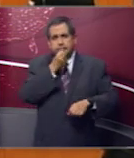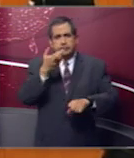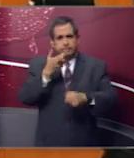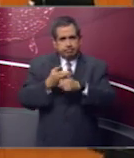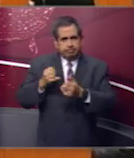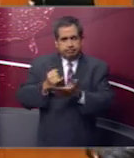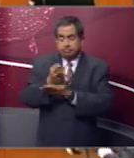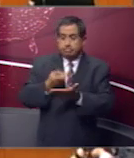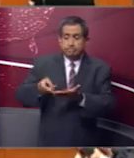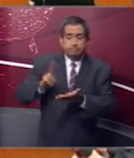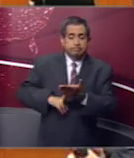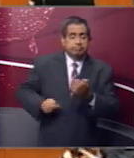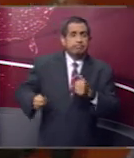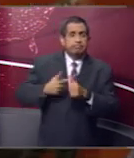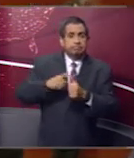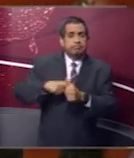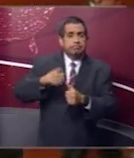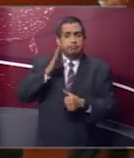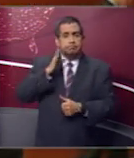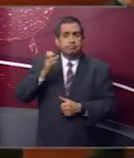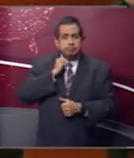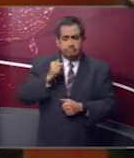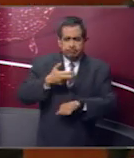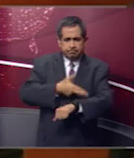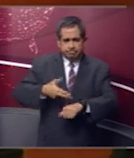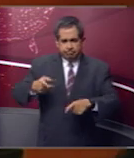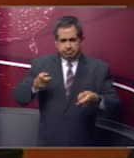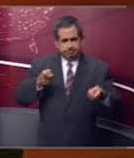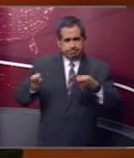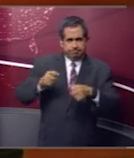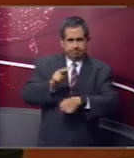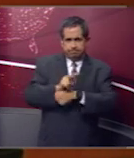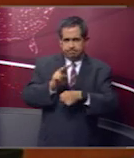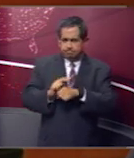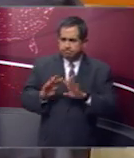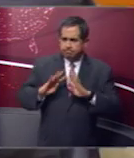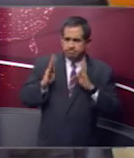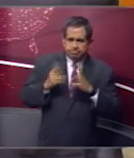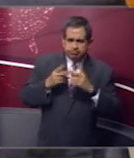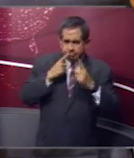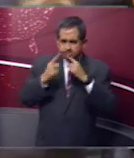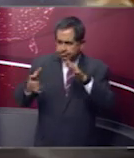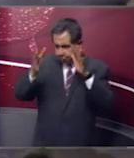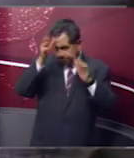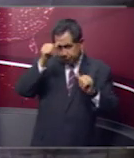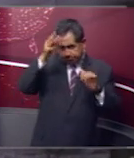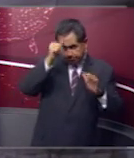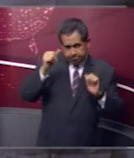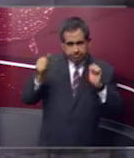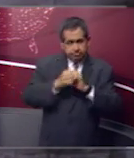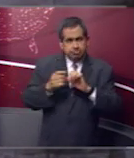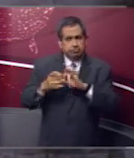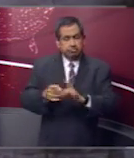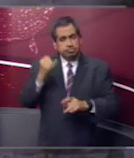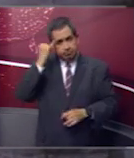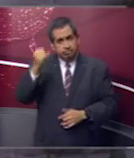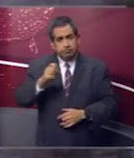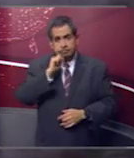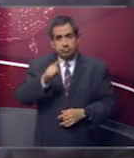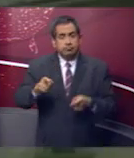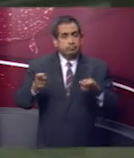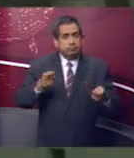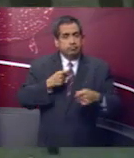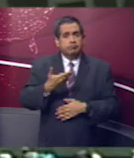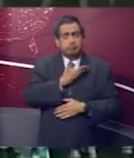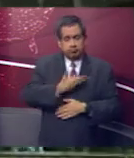secretarios ratificados por la Cámara de Senadores y funcionará como un órgano colegiado que tomará sus acuerdos por consenso, asumiendo la dirección y gestión